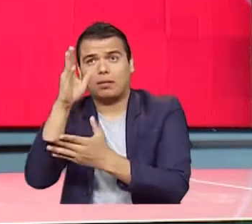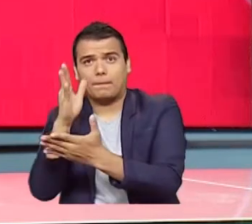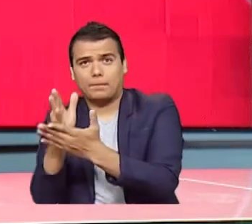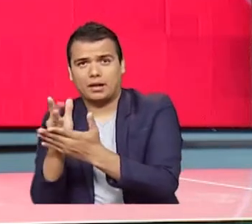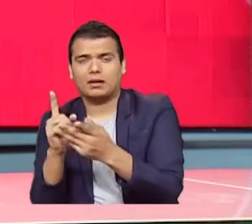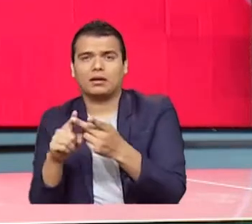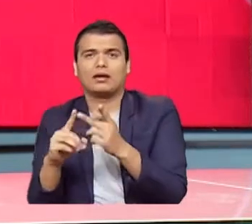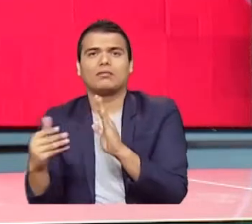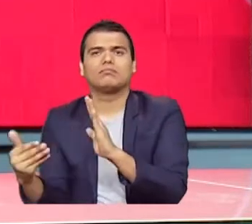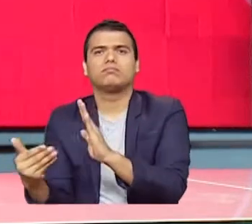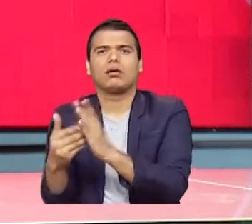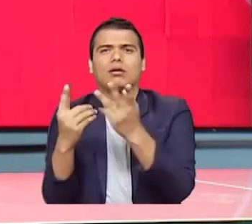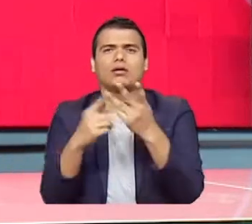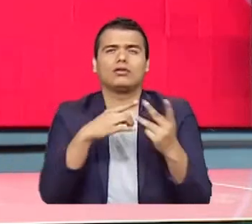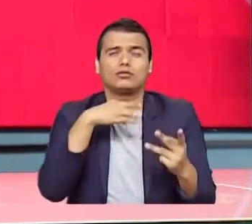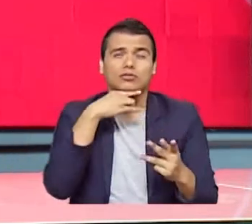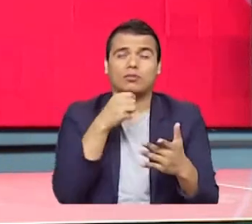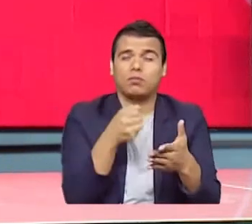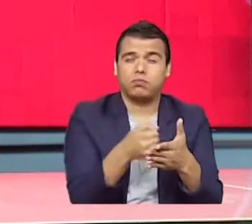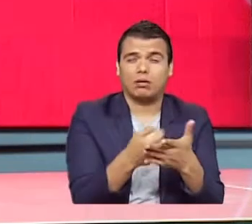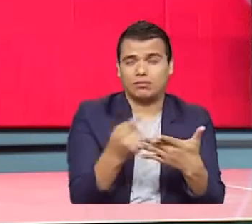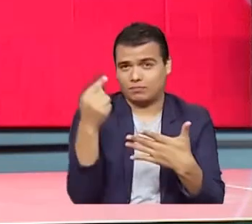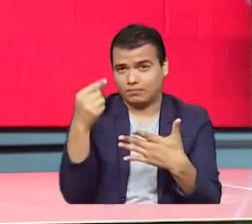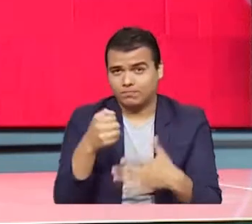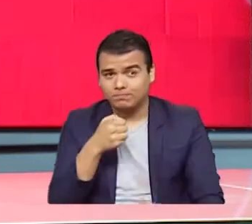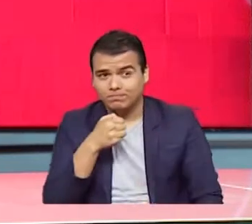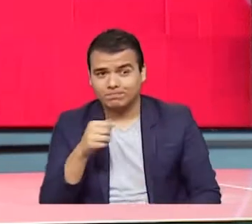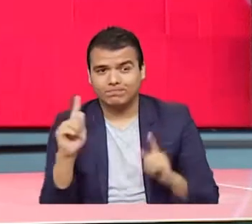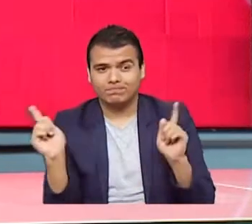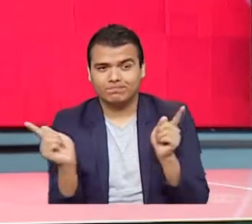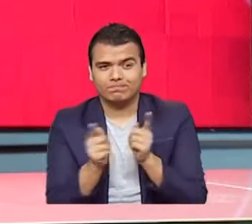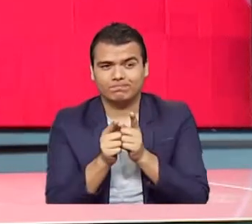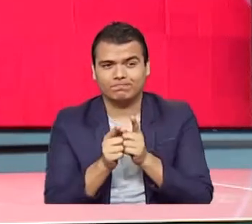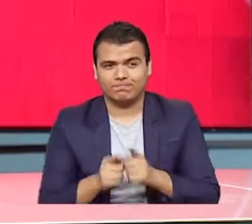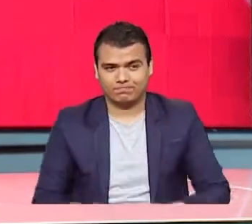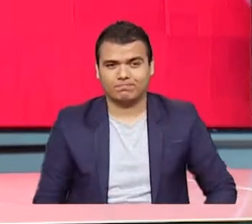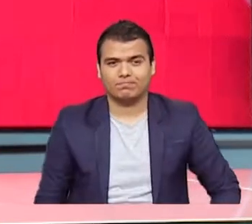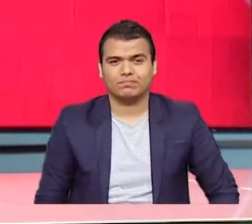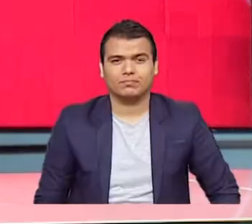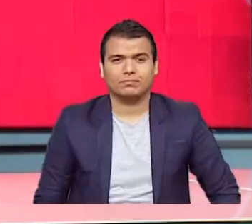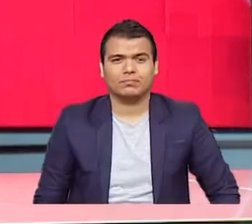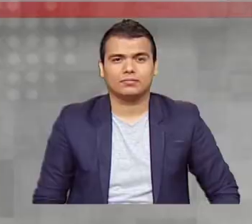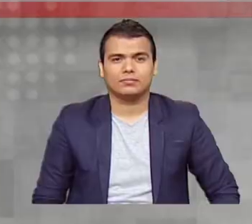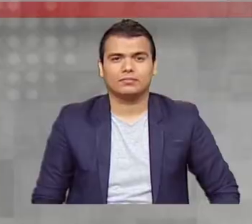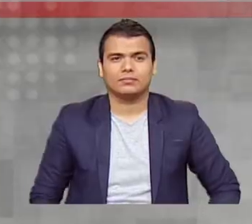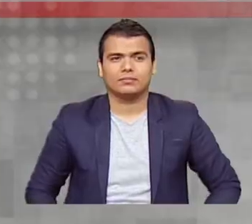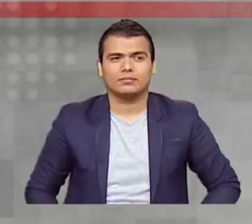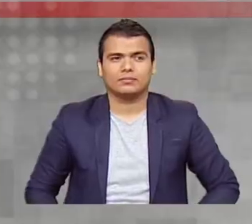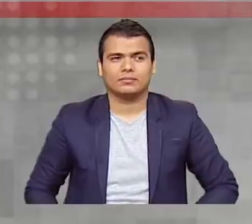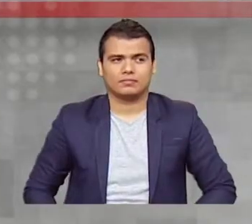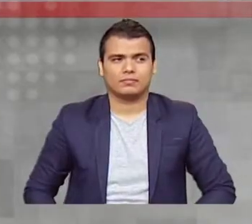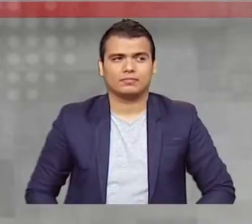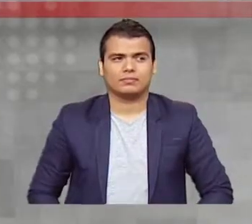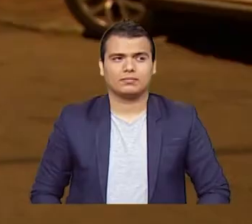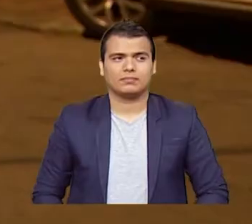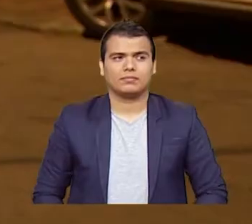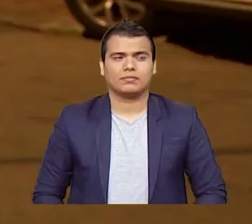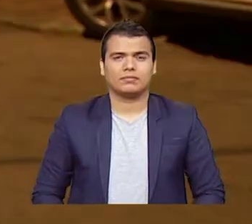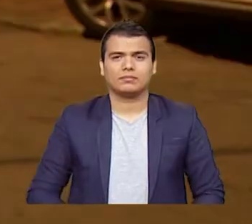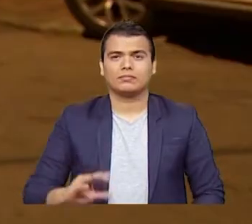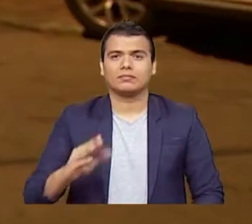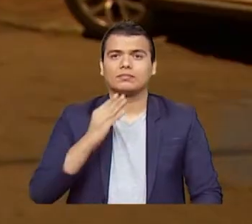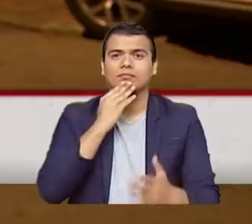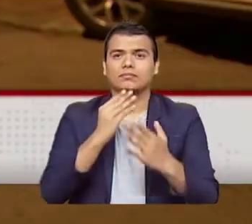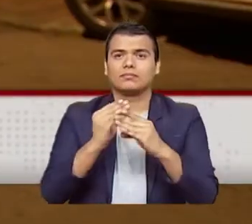cali yumbo estos y otros hechos que son noticias ahora con wilson morales we son muy buenas noches hola muy buenas noches mire